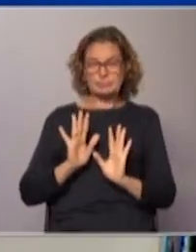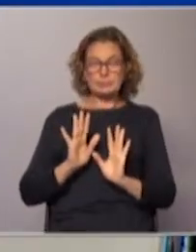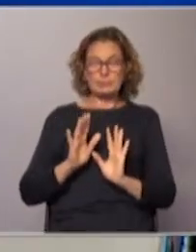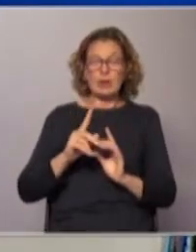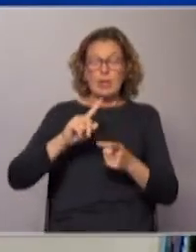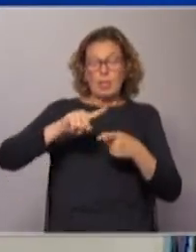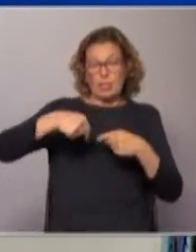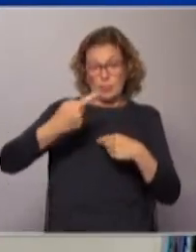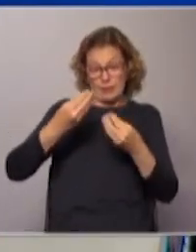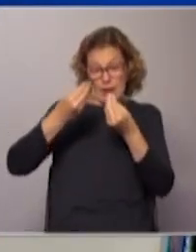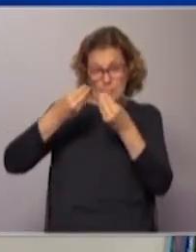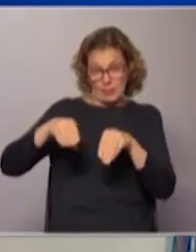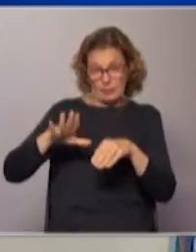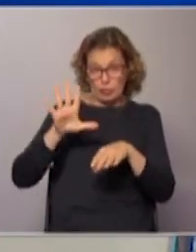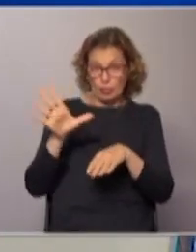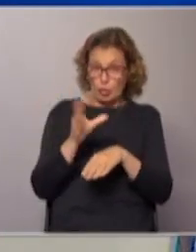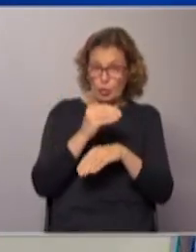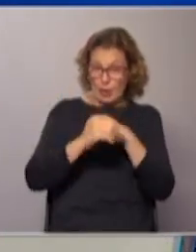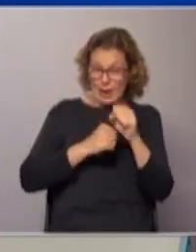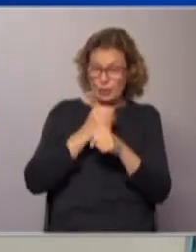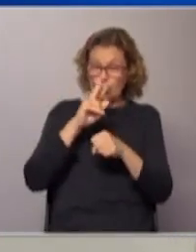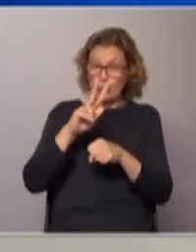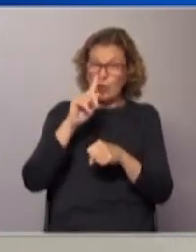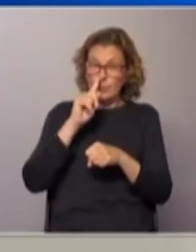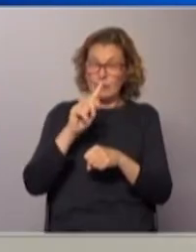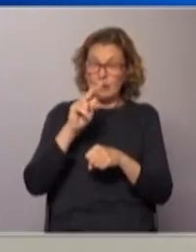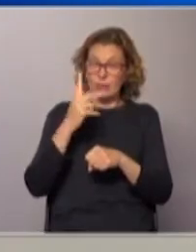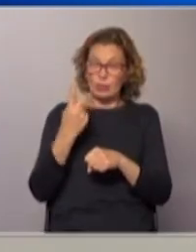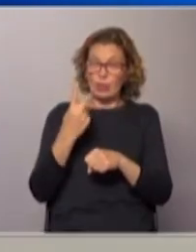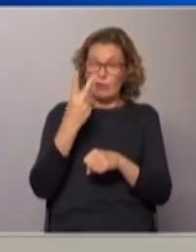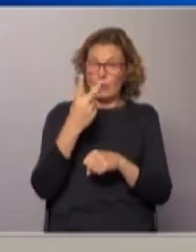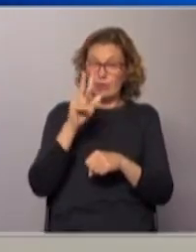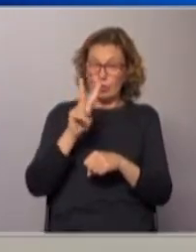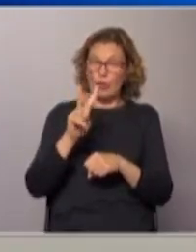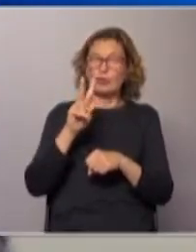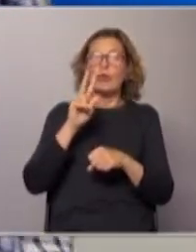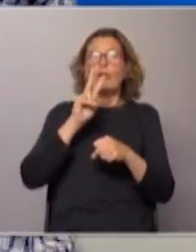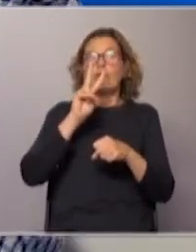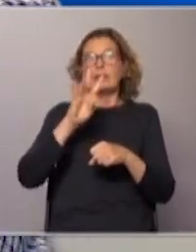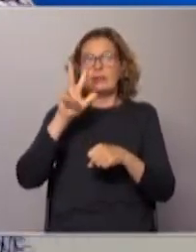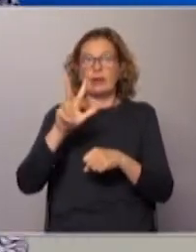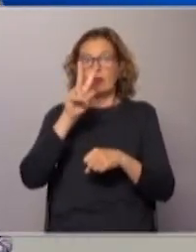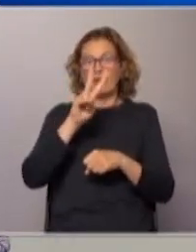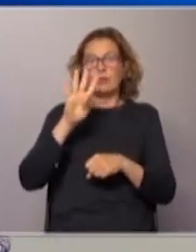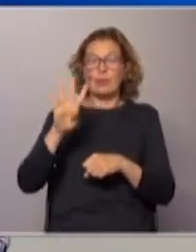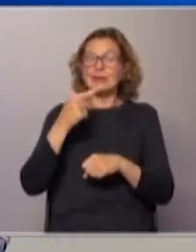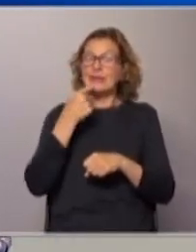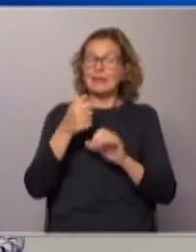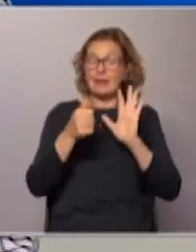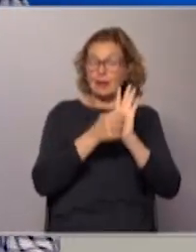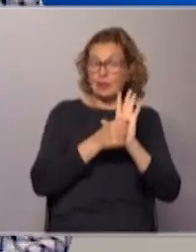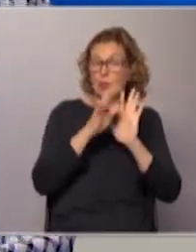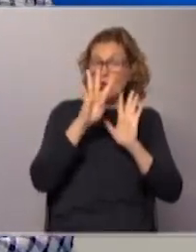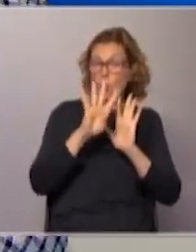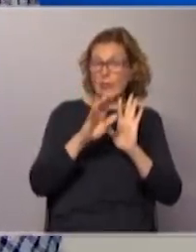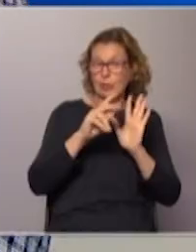después de esta pérdida que es todo el 21 en el 22 en el 23 en el 24 dice el artículo 4 de la actual es de